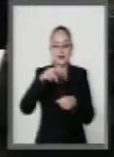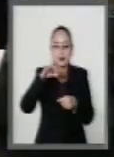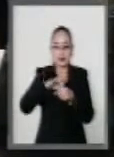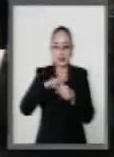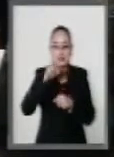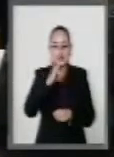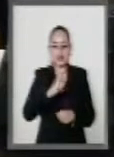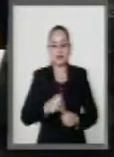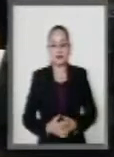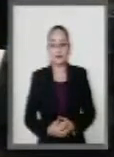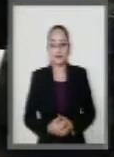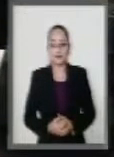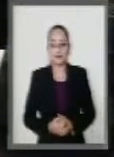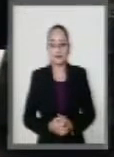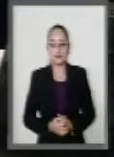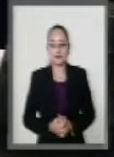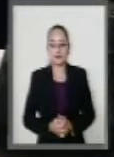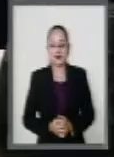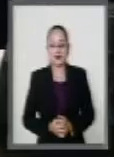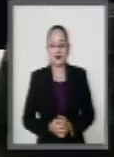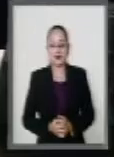dictamen.